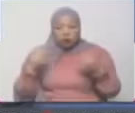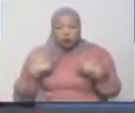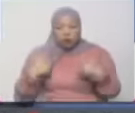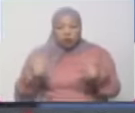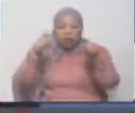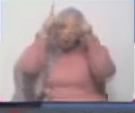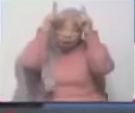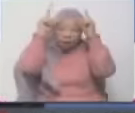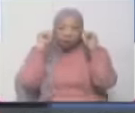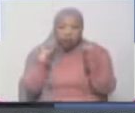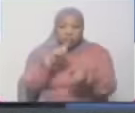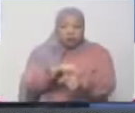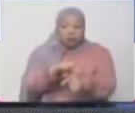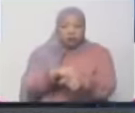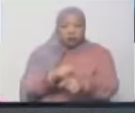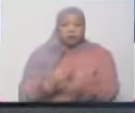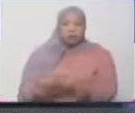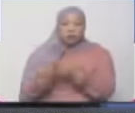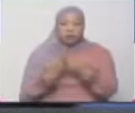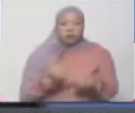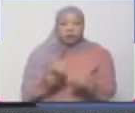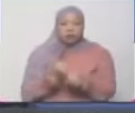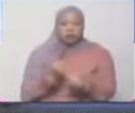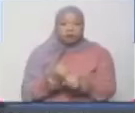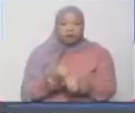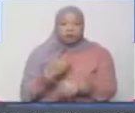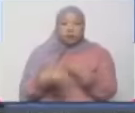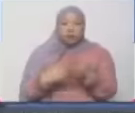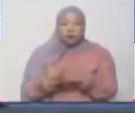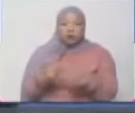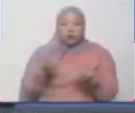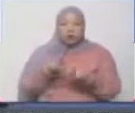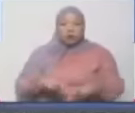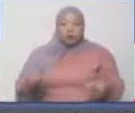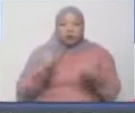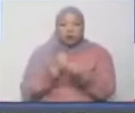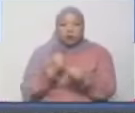universitarios que fueron formados en nuestras universidades tienen que hacer su academia, su investigación y